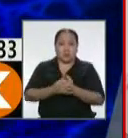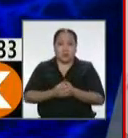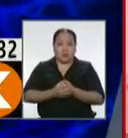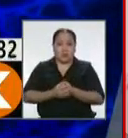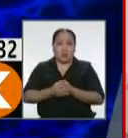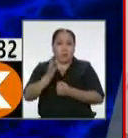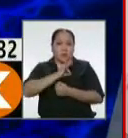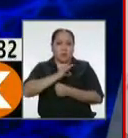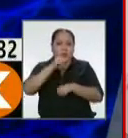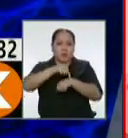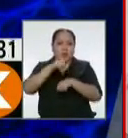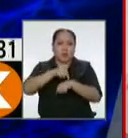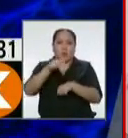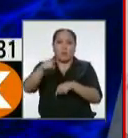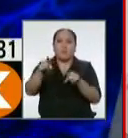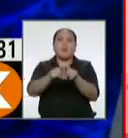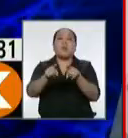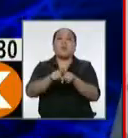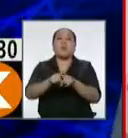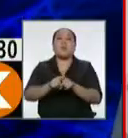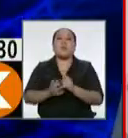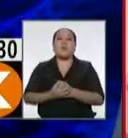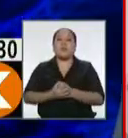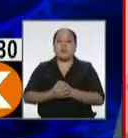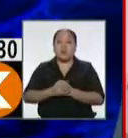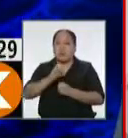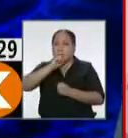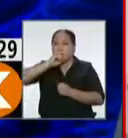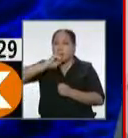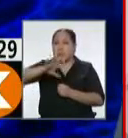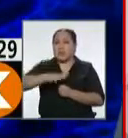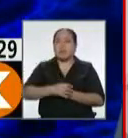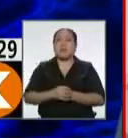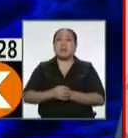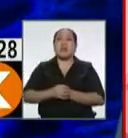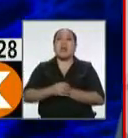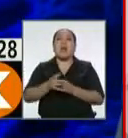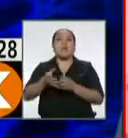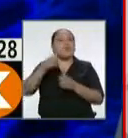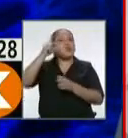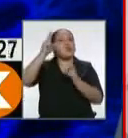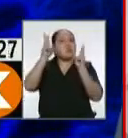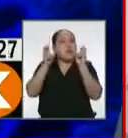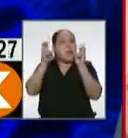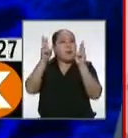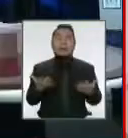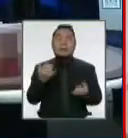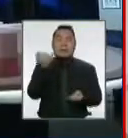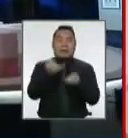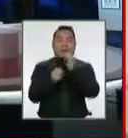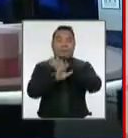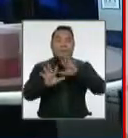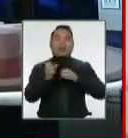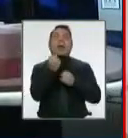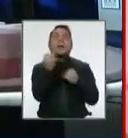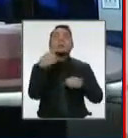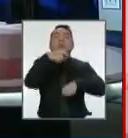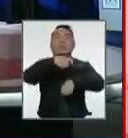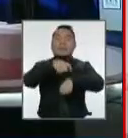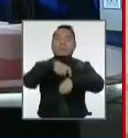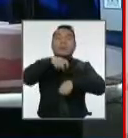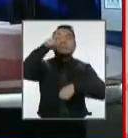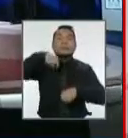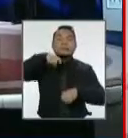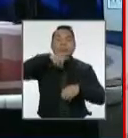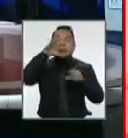mal parado porque no tiene la experiencia para eso. Y eso deberían habérselo dicho. Sí, pues es llamativo, ¿no? Y finalmente Acuña, que no jugó